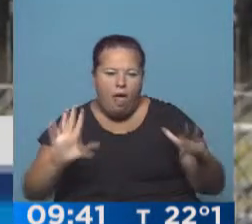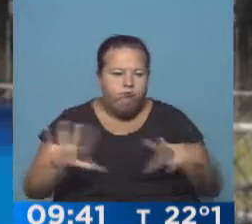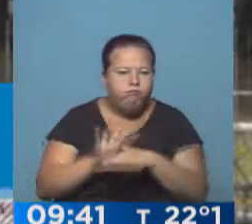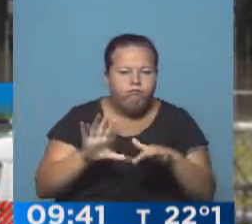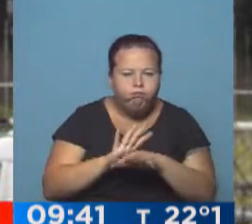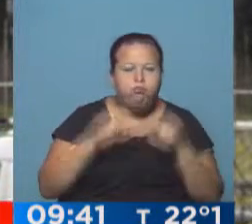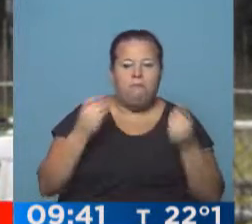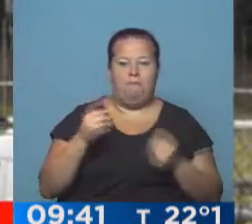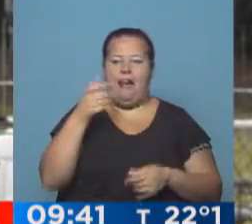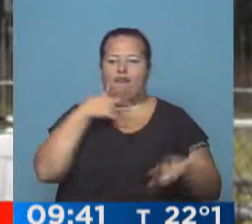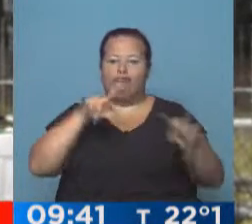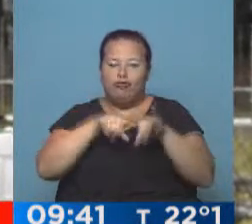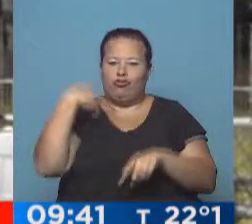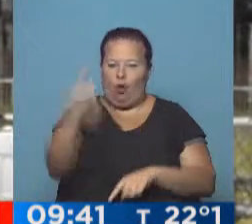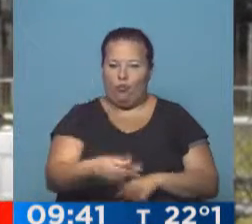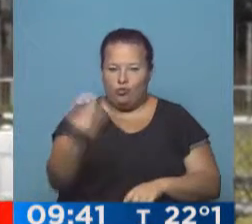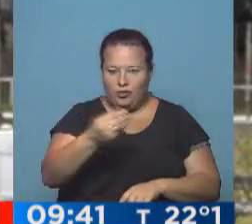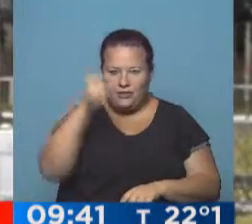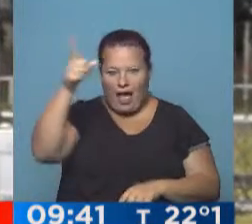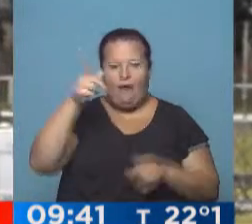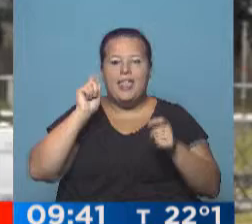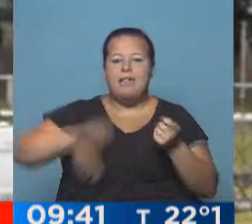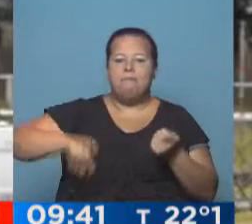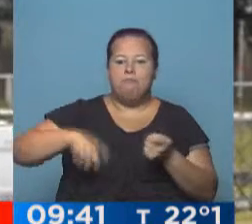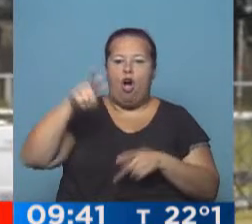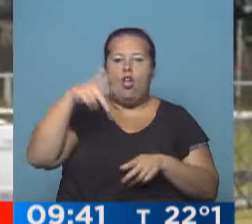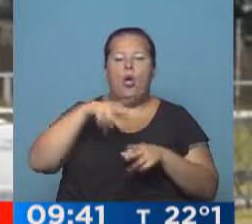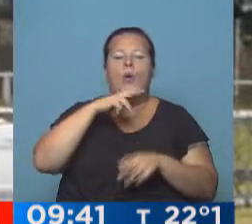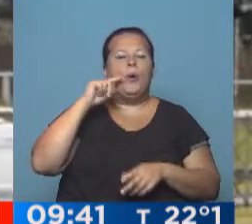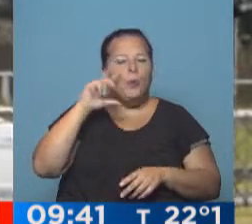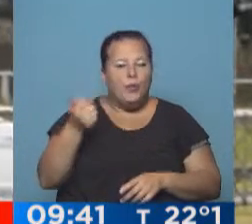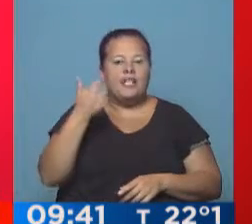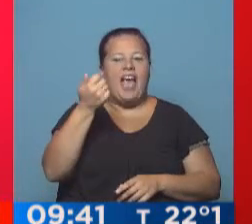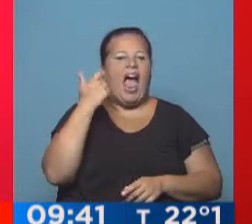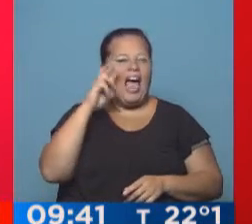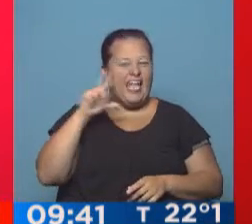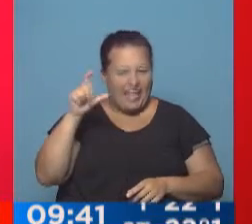para el show del próximo sábado en el hipódromo de villa aguirre